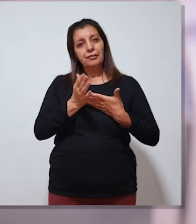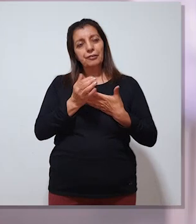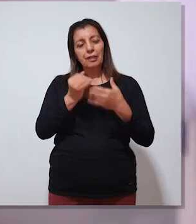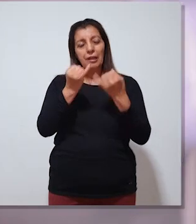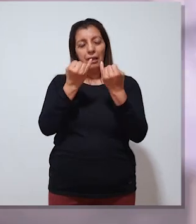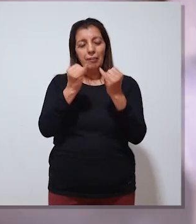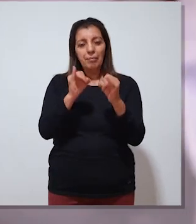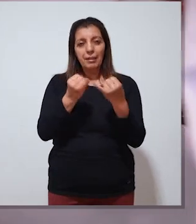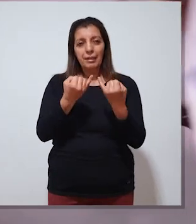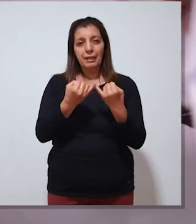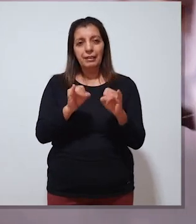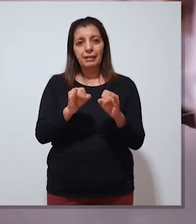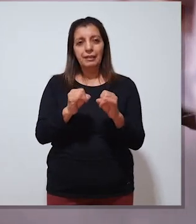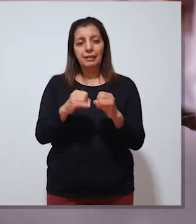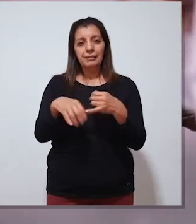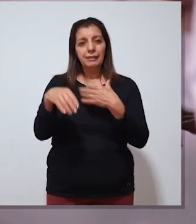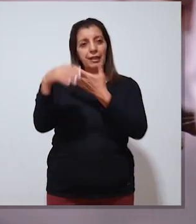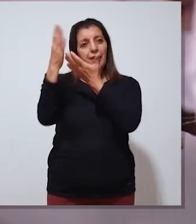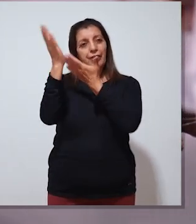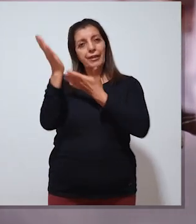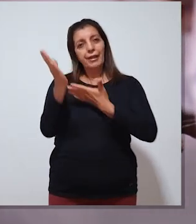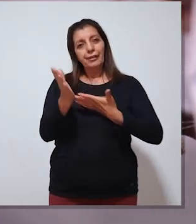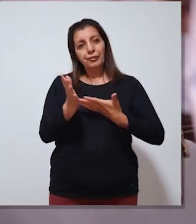danos la paz,